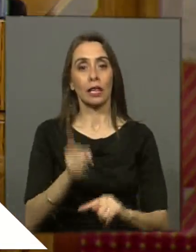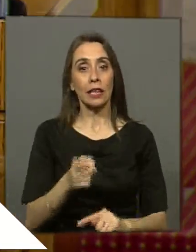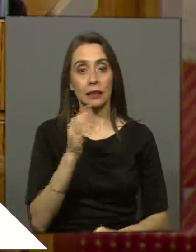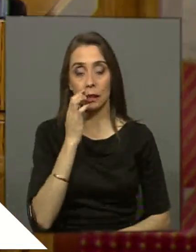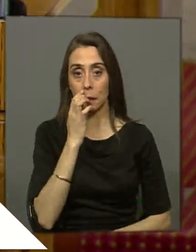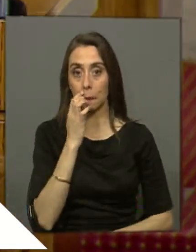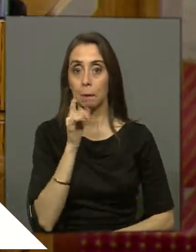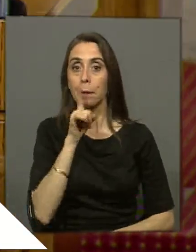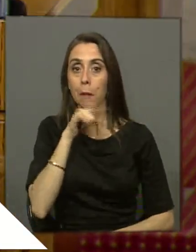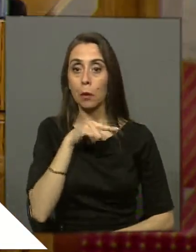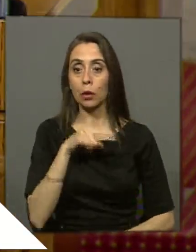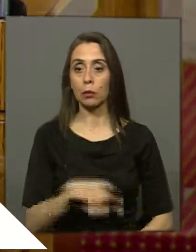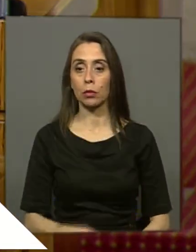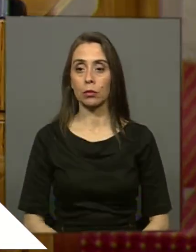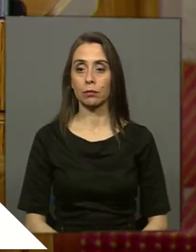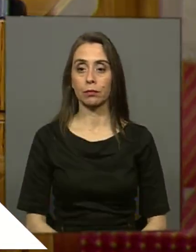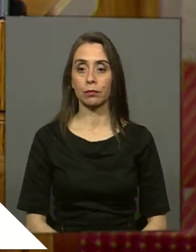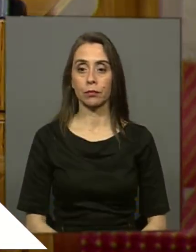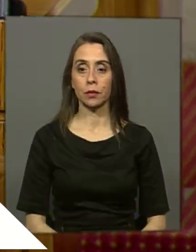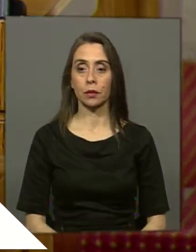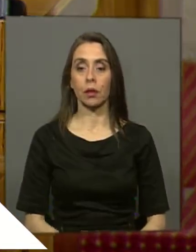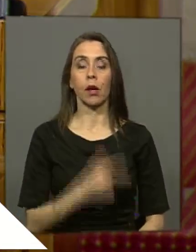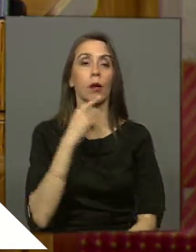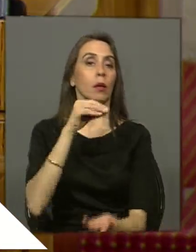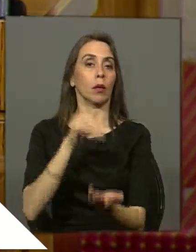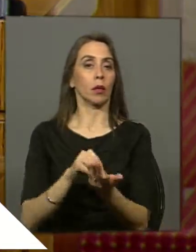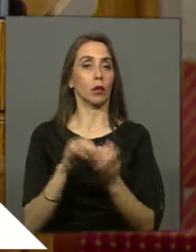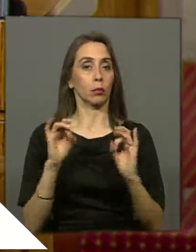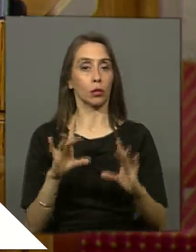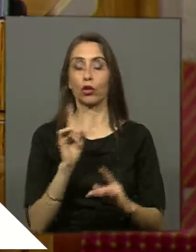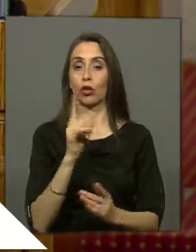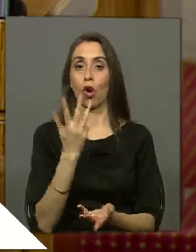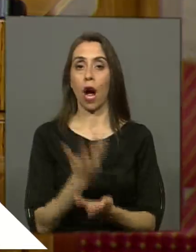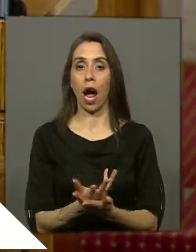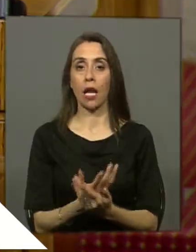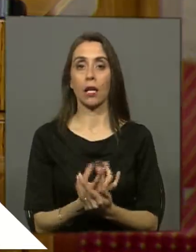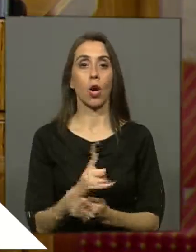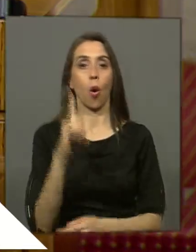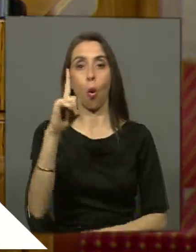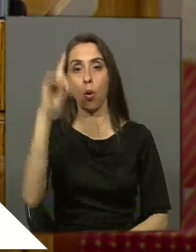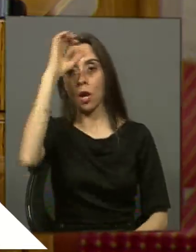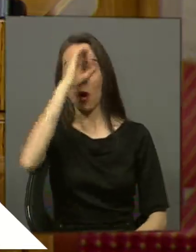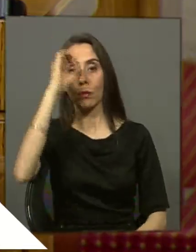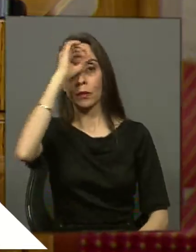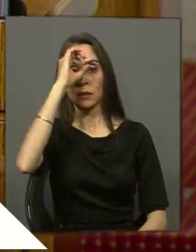y por último porque quiero establecer que en esto no existe una sola posición